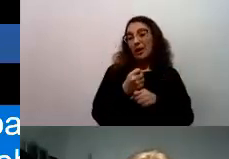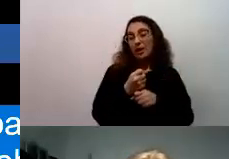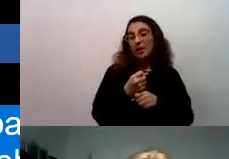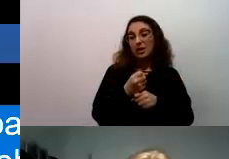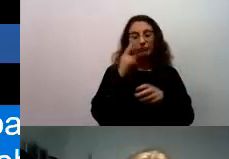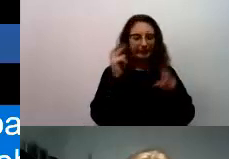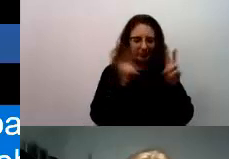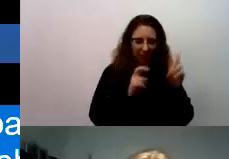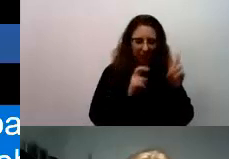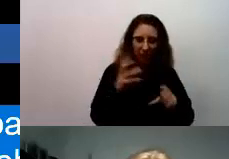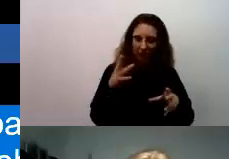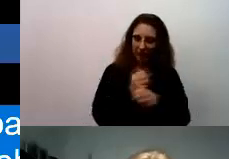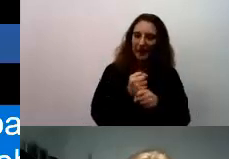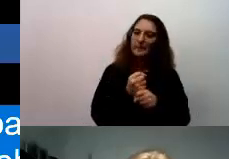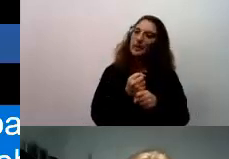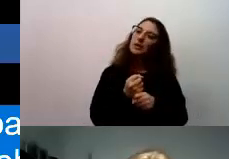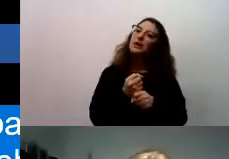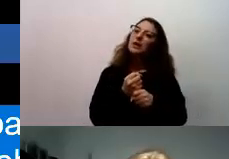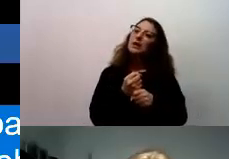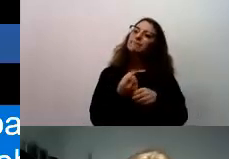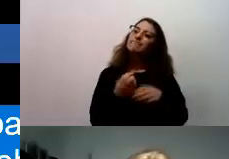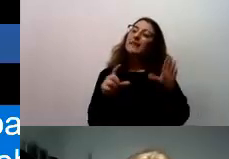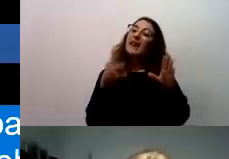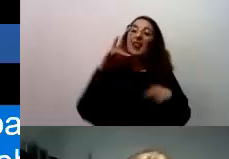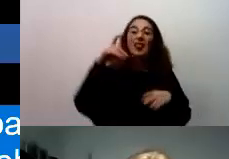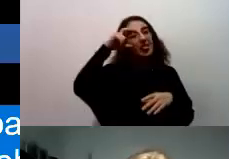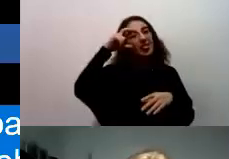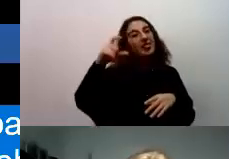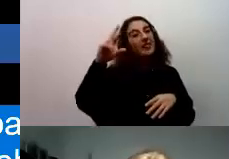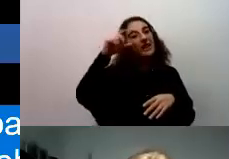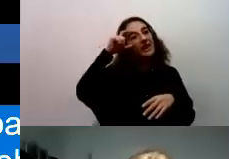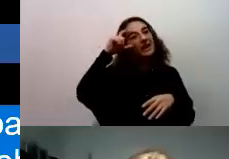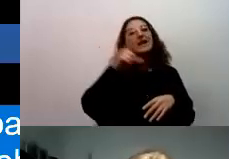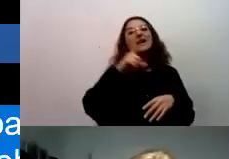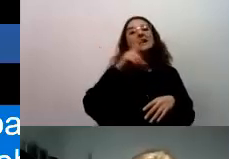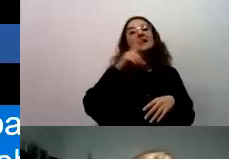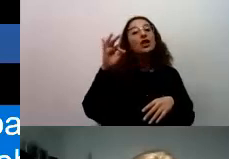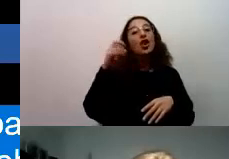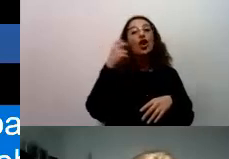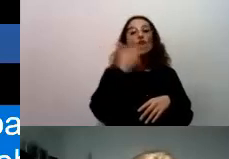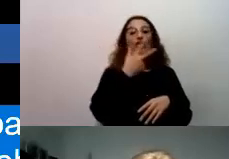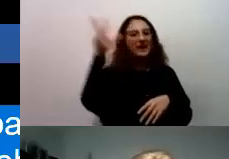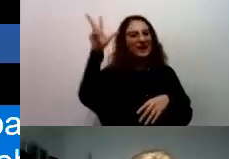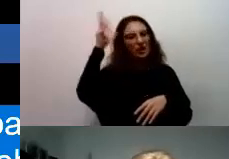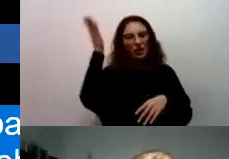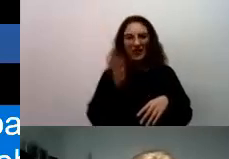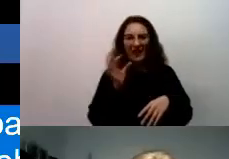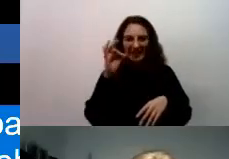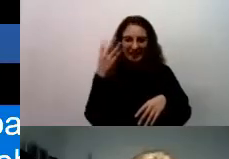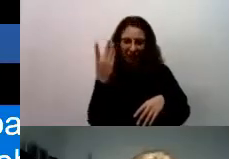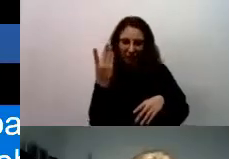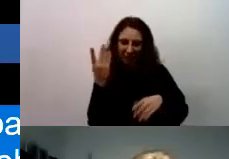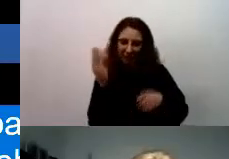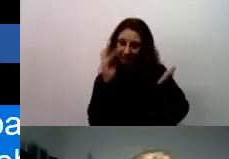aplica el decreto 38-04. Muy por el contrario, actualmente